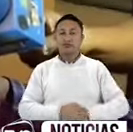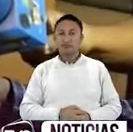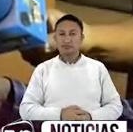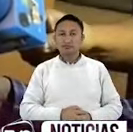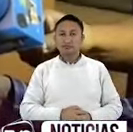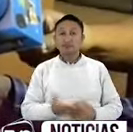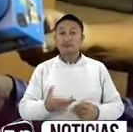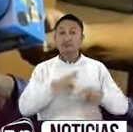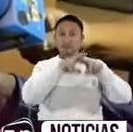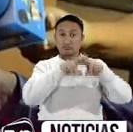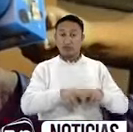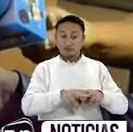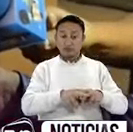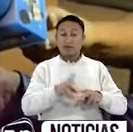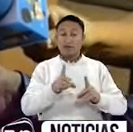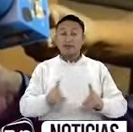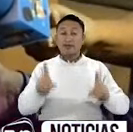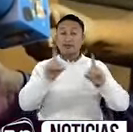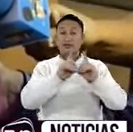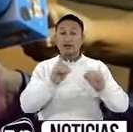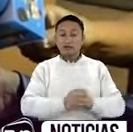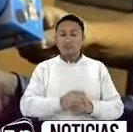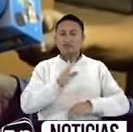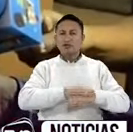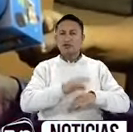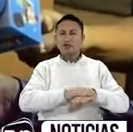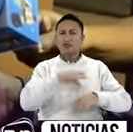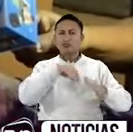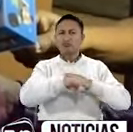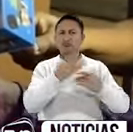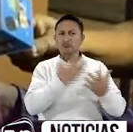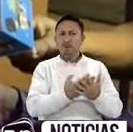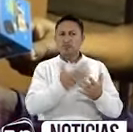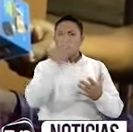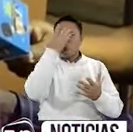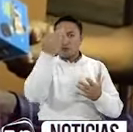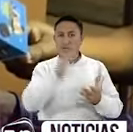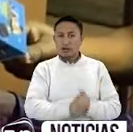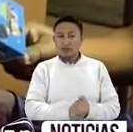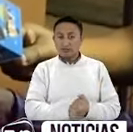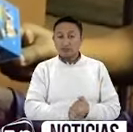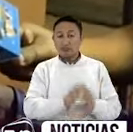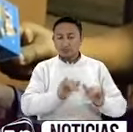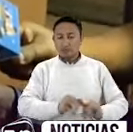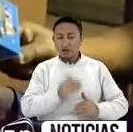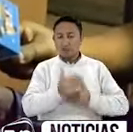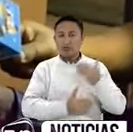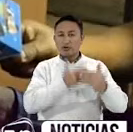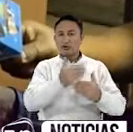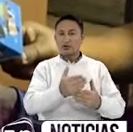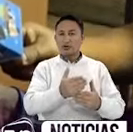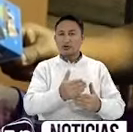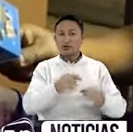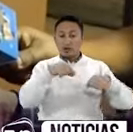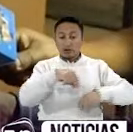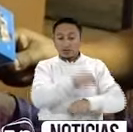a verificar los antecedentes, vamos a ver las causas para las cuales estuvo detenido y de ser pertinente continuamos con el proceso, que es luego el